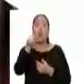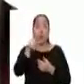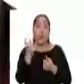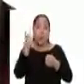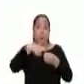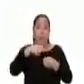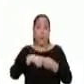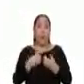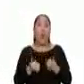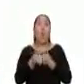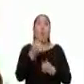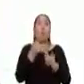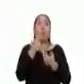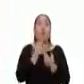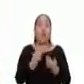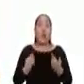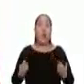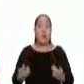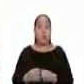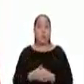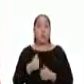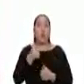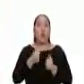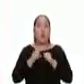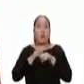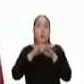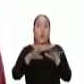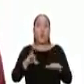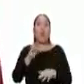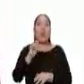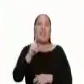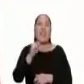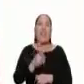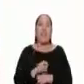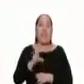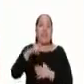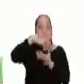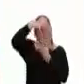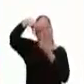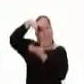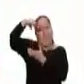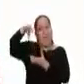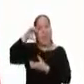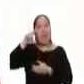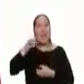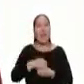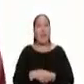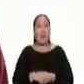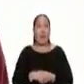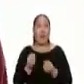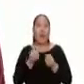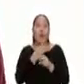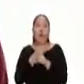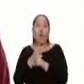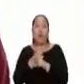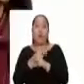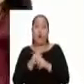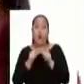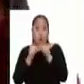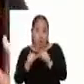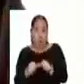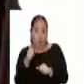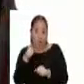recursos y la influencia del relieve y el clima de tu región en las redes viales, estado de conservación e